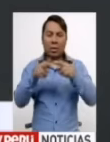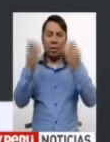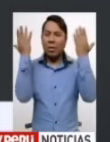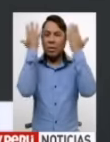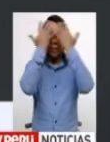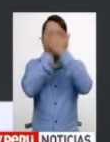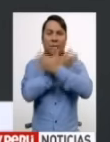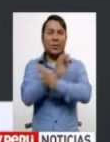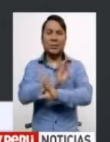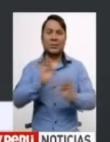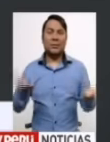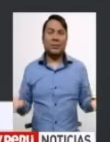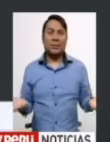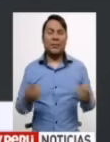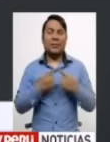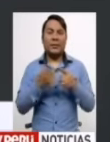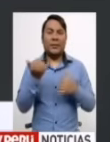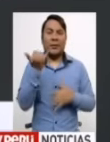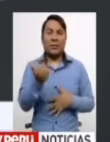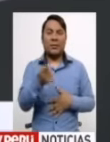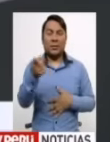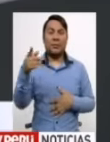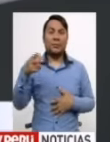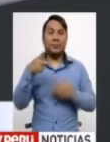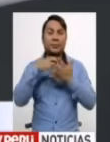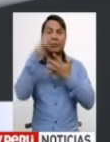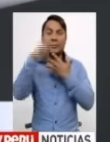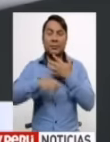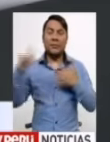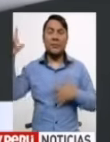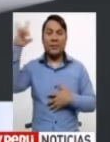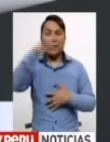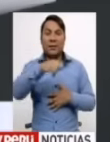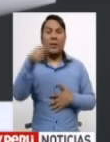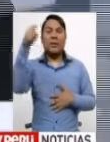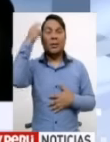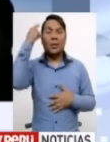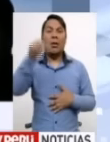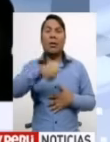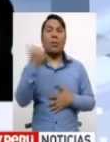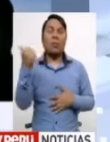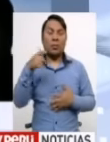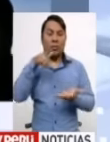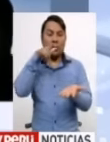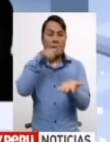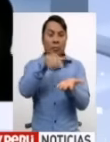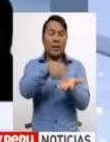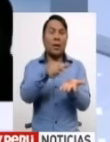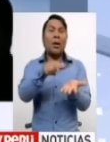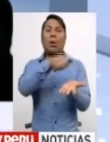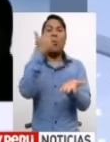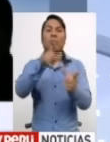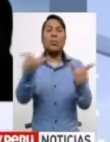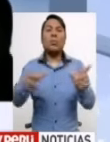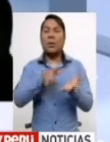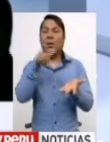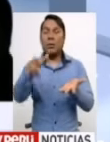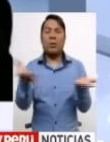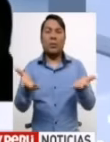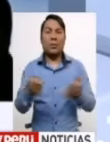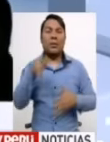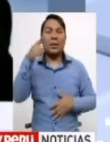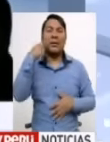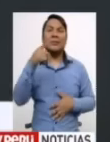No ve nada. Según especialistas, los planes de vuelo deben tener alternativas de otros aeropuertos, además de que el piloto tardó en